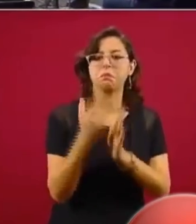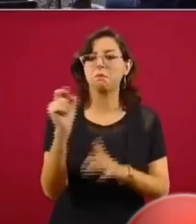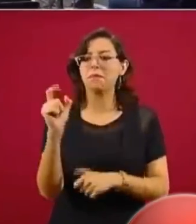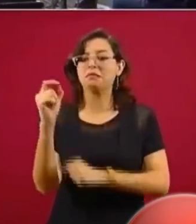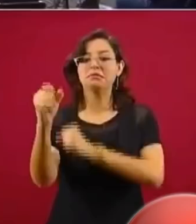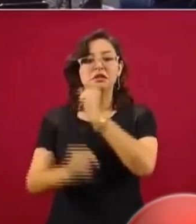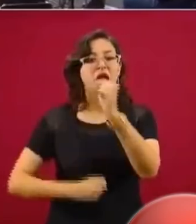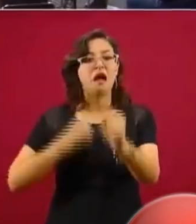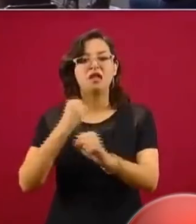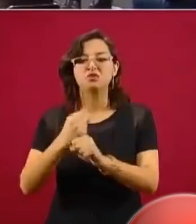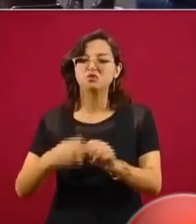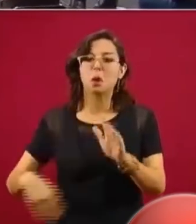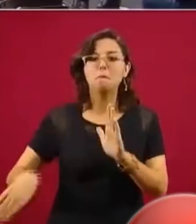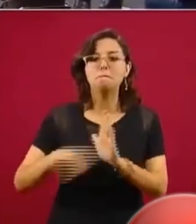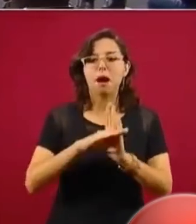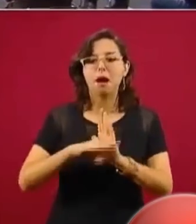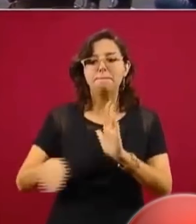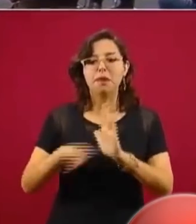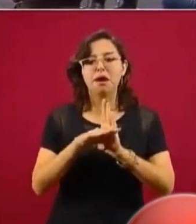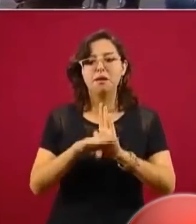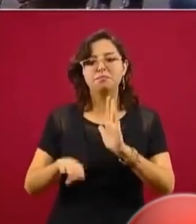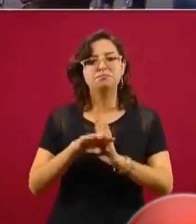20 años.